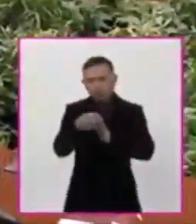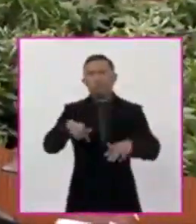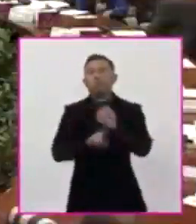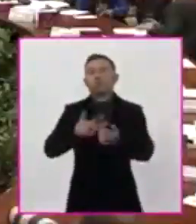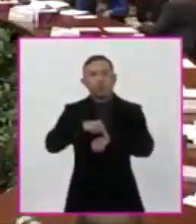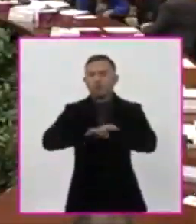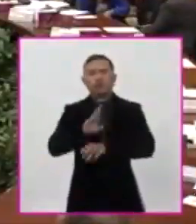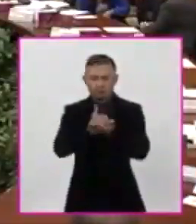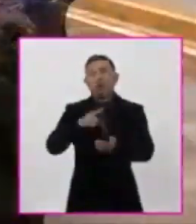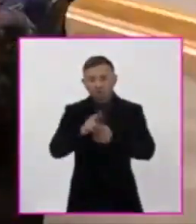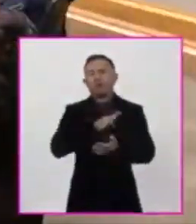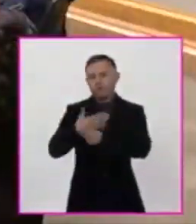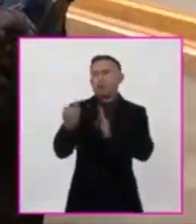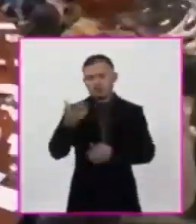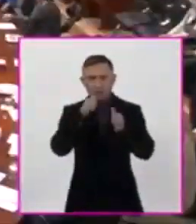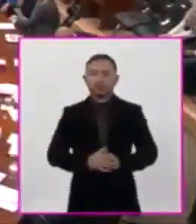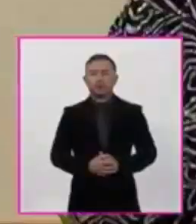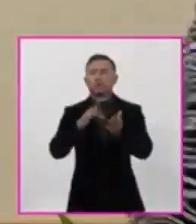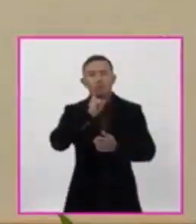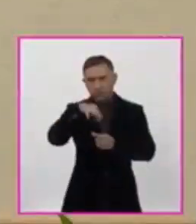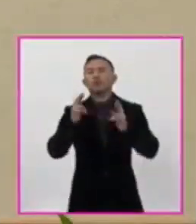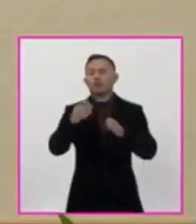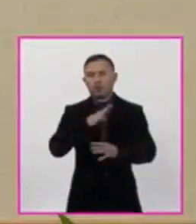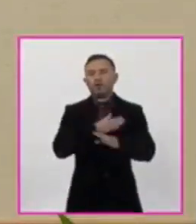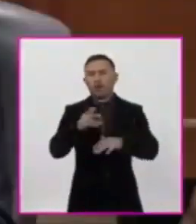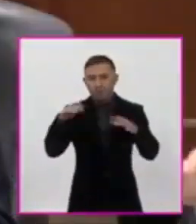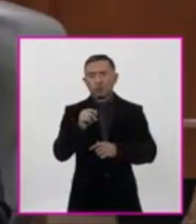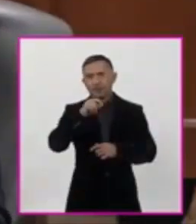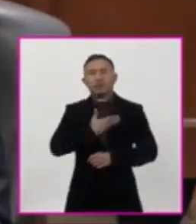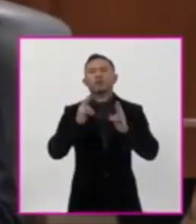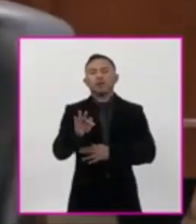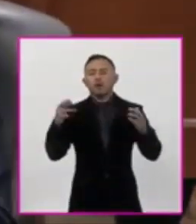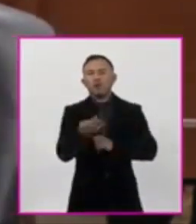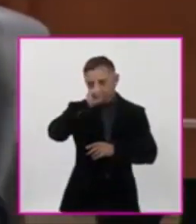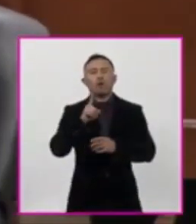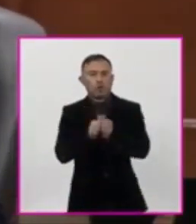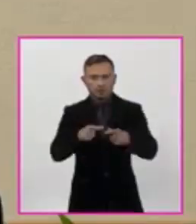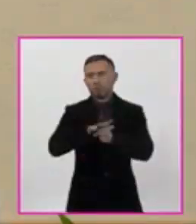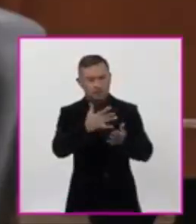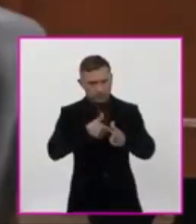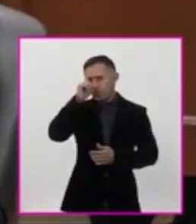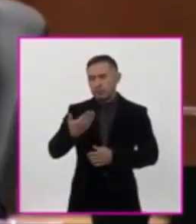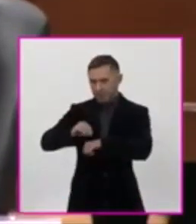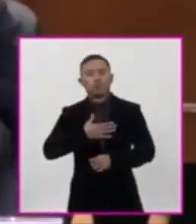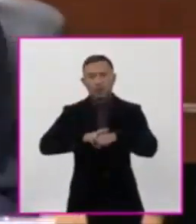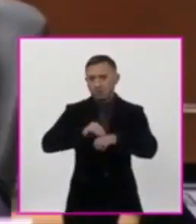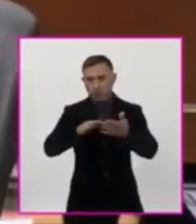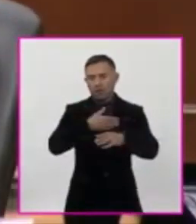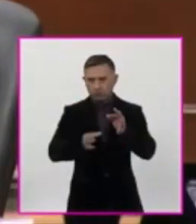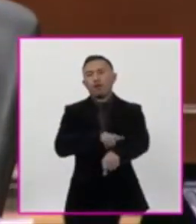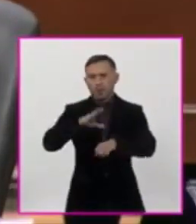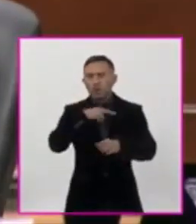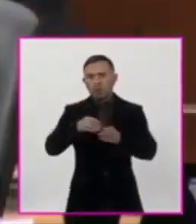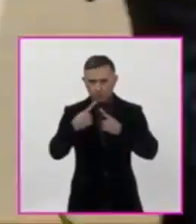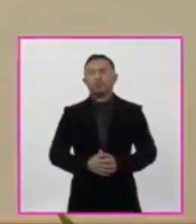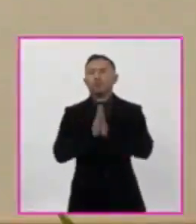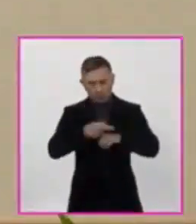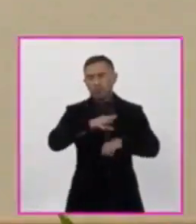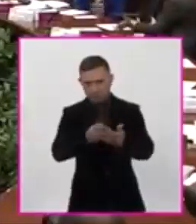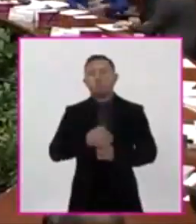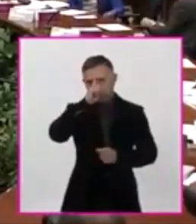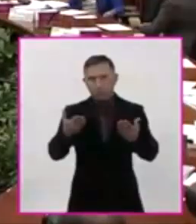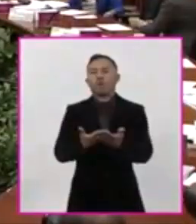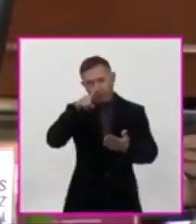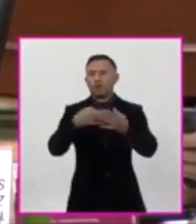la posibilidad de reducir el anteproyecto de presupuesto hasta por un monto de 1.212.3 millones